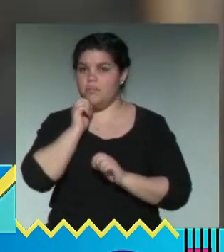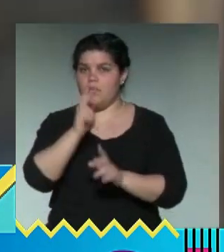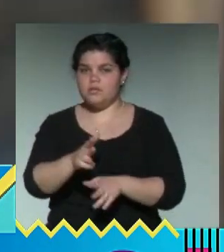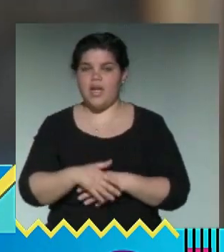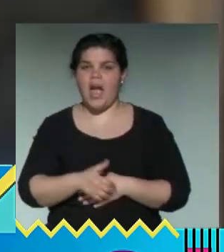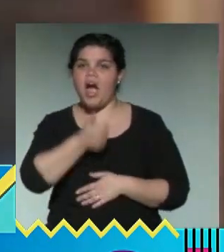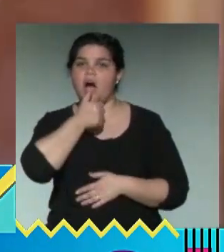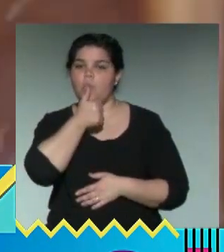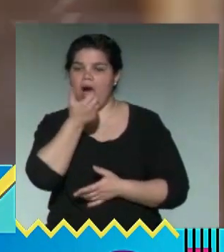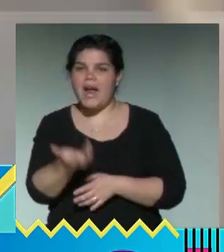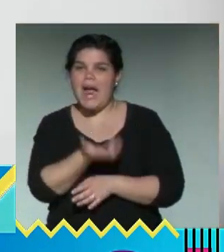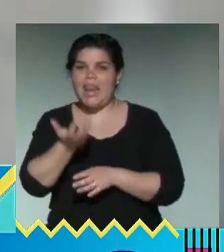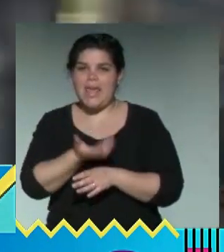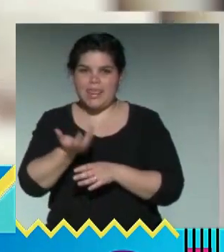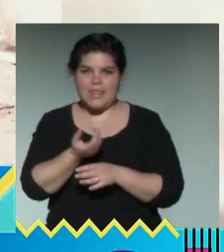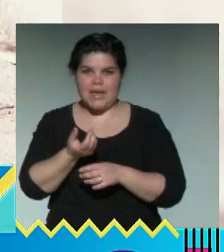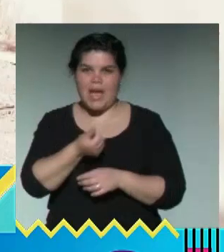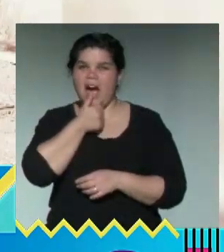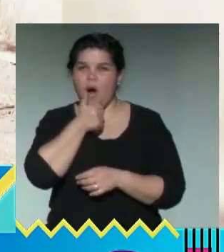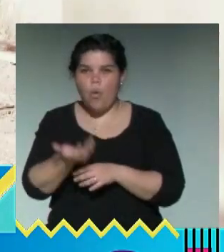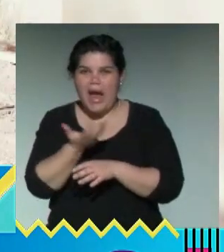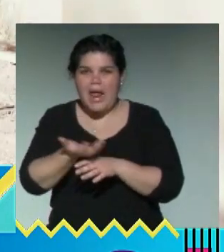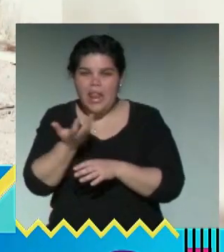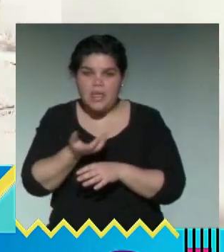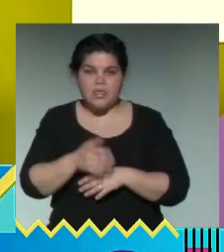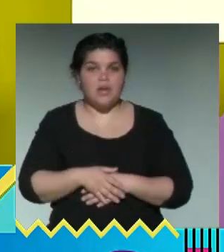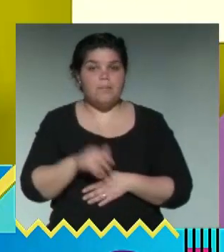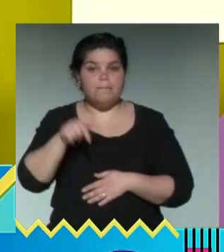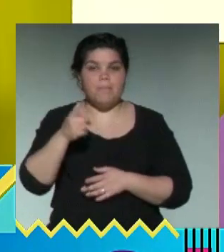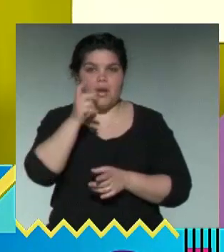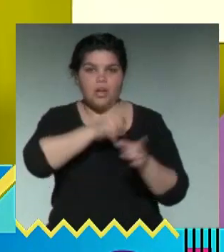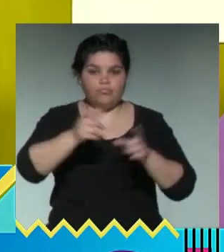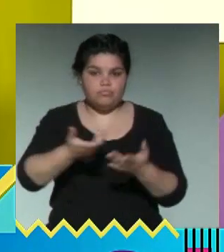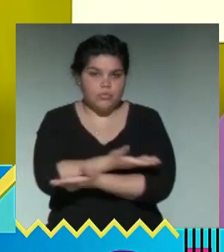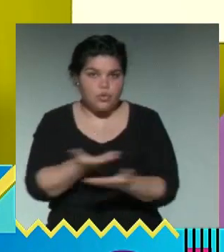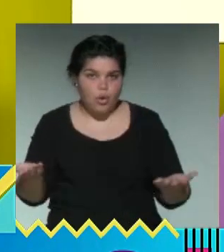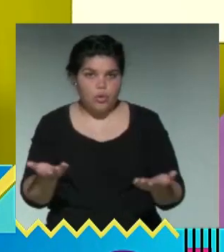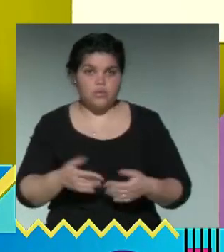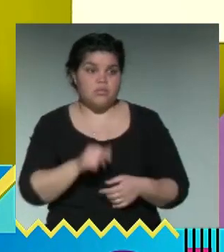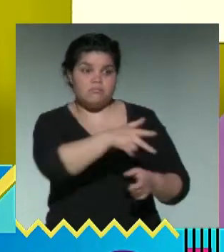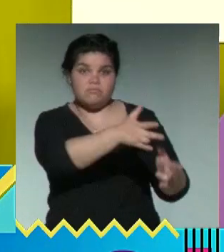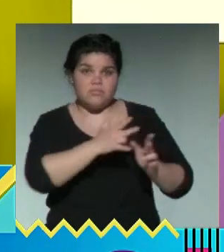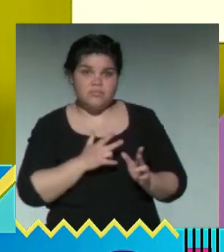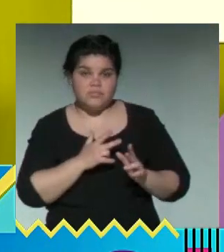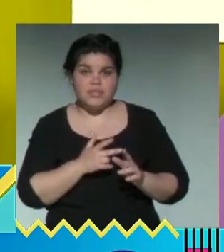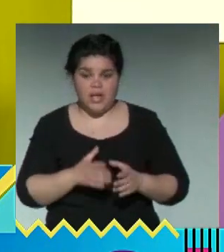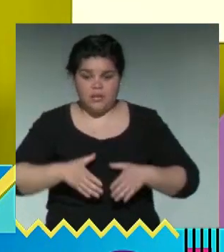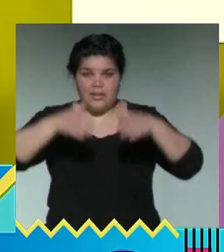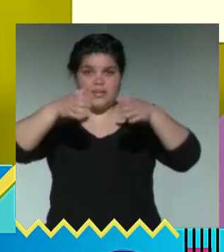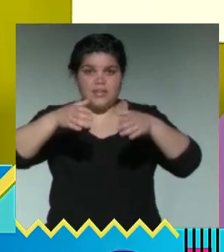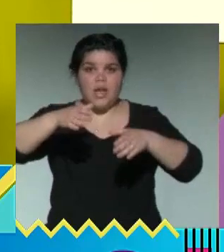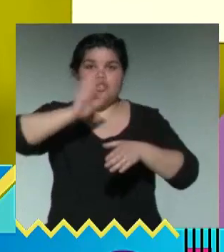agua caliente, es algo tan básico y necesario, ¿sí? Para la vida de todos, a través de, ella lo decía, ¿no? Tachos de